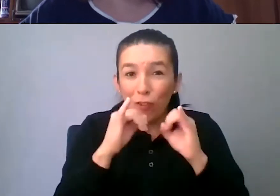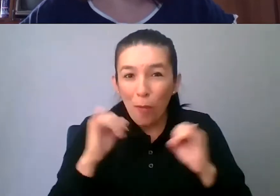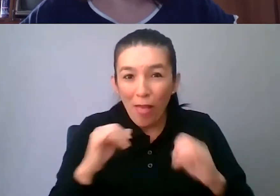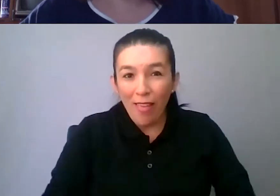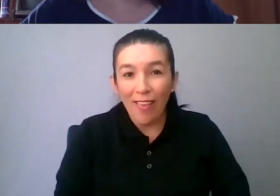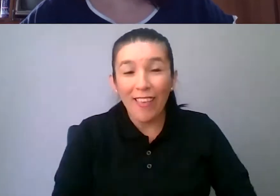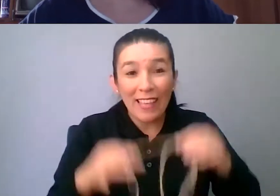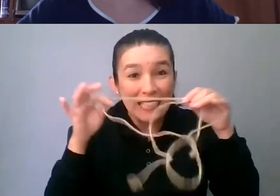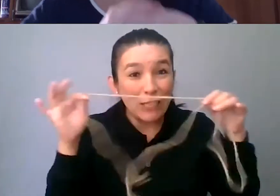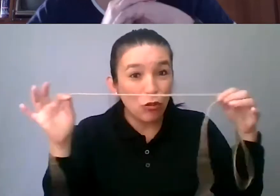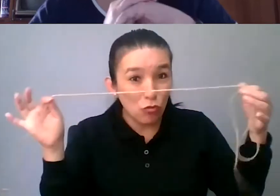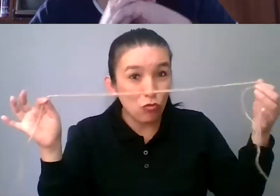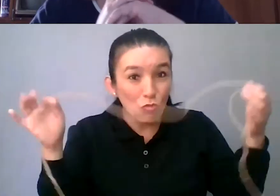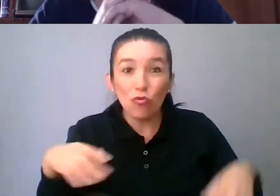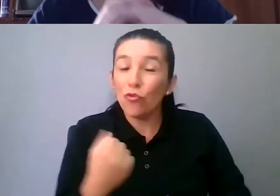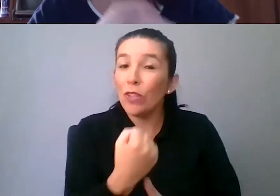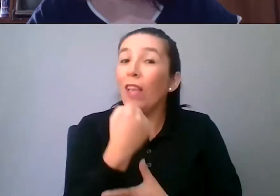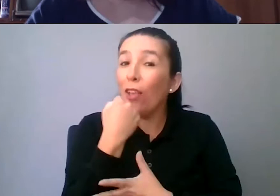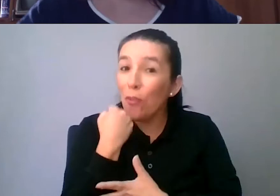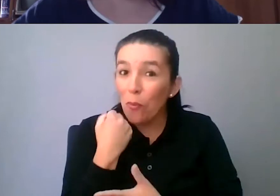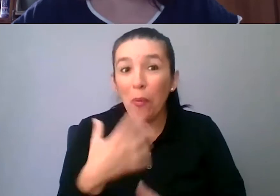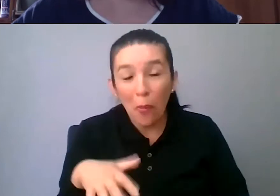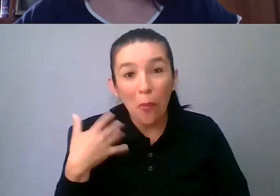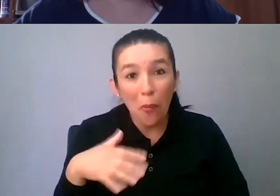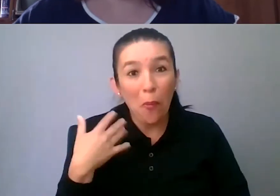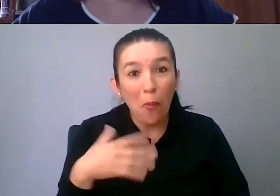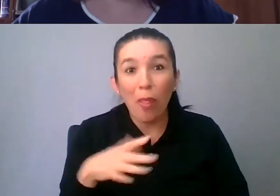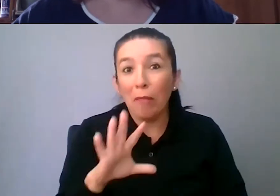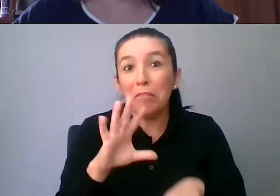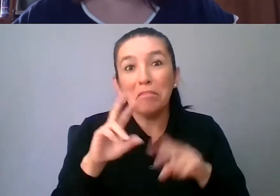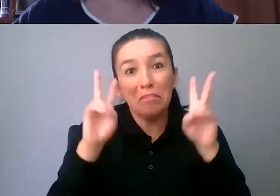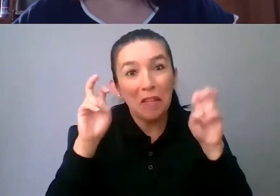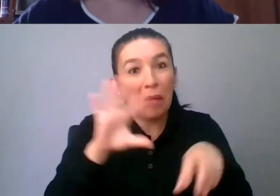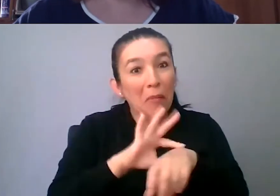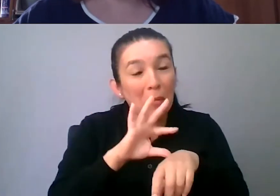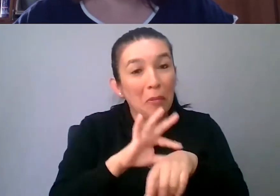caso tienen esta funcionalidad práctica, médica, ¿cierto?